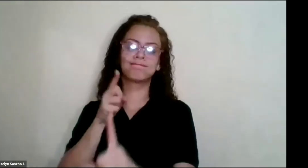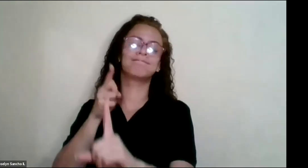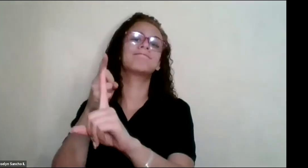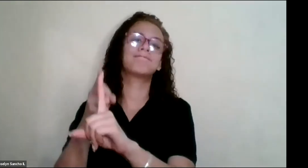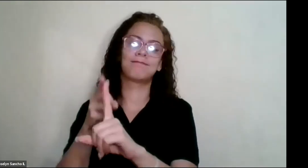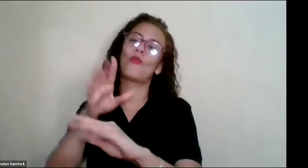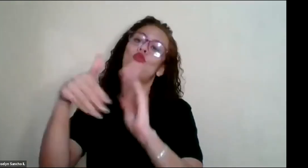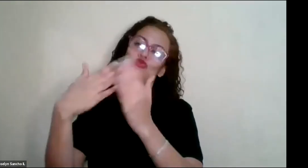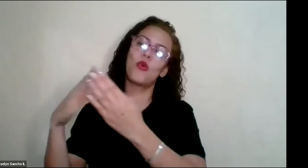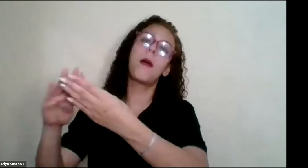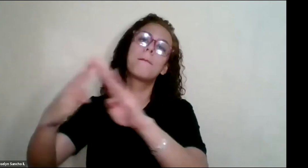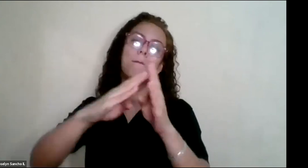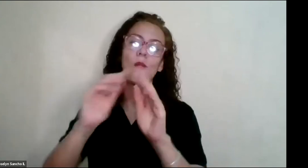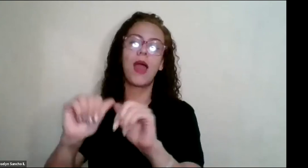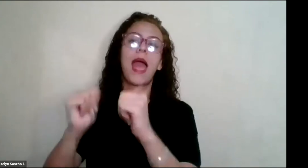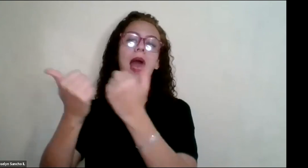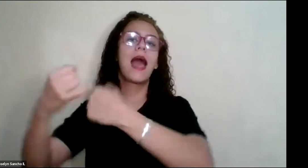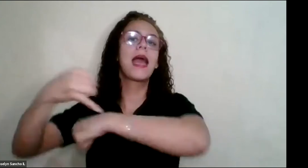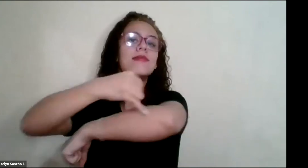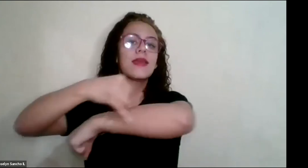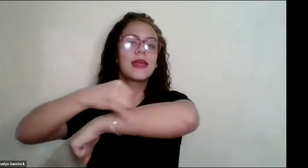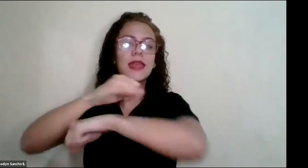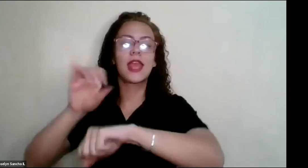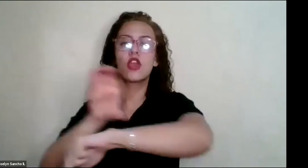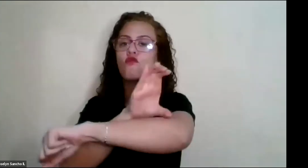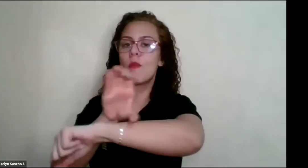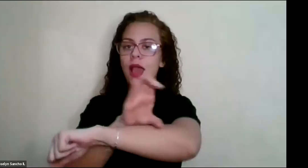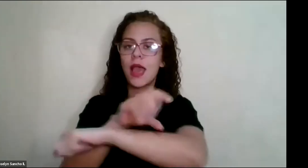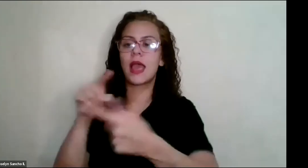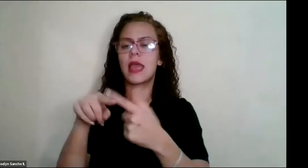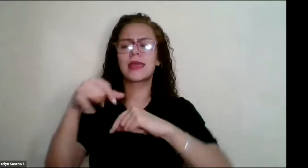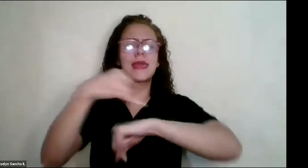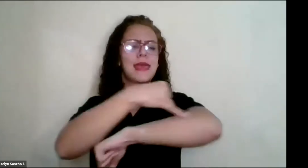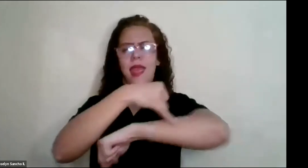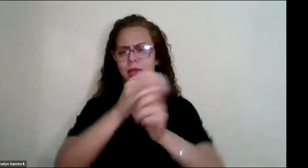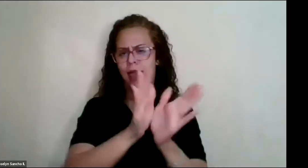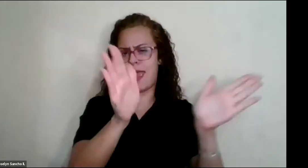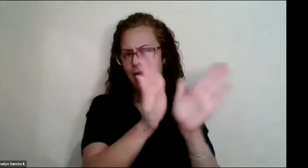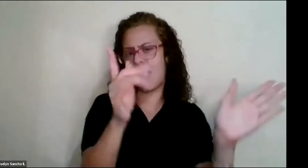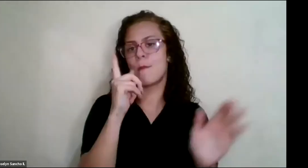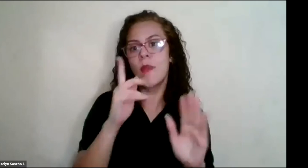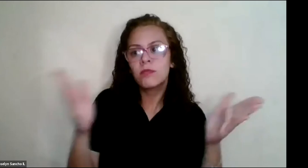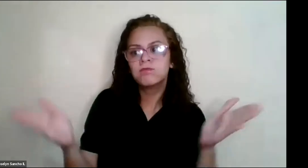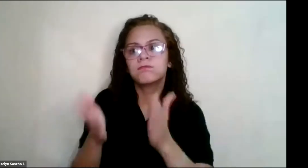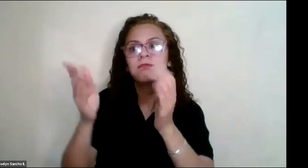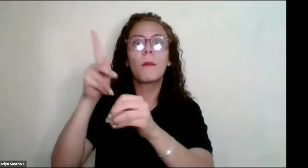a toda la población del área de ingeniería informática y de ingenierías en general, para